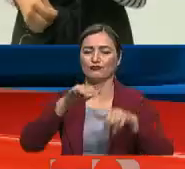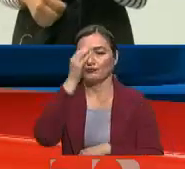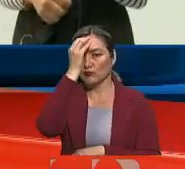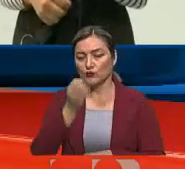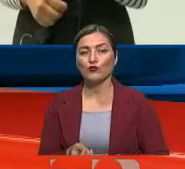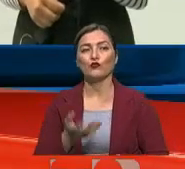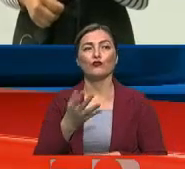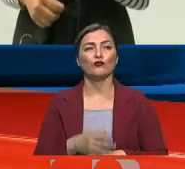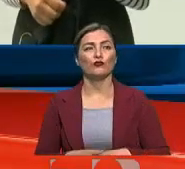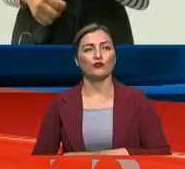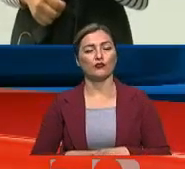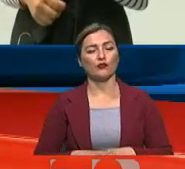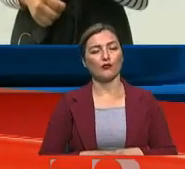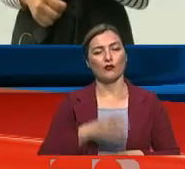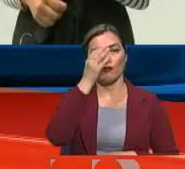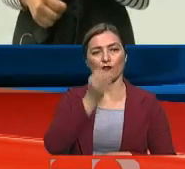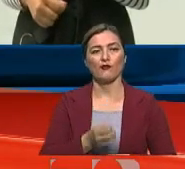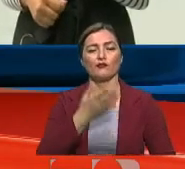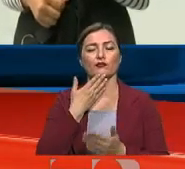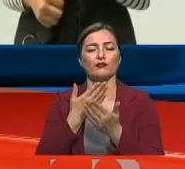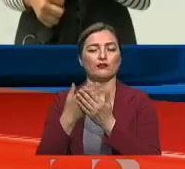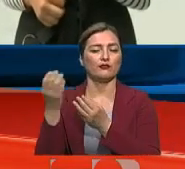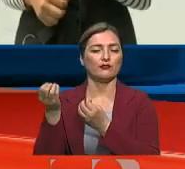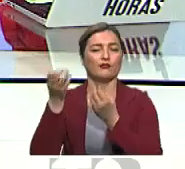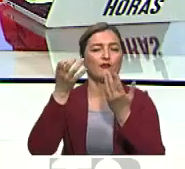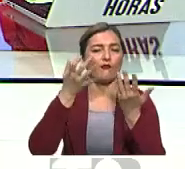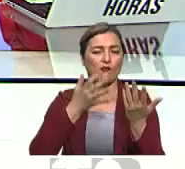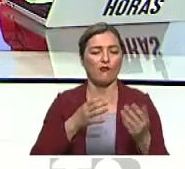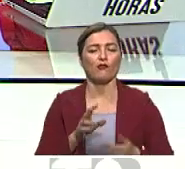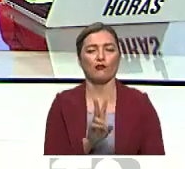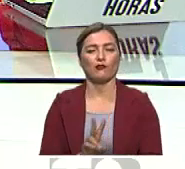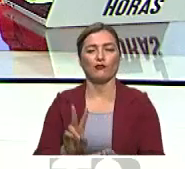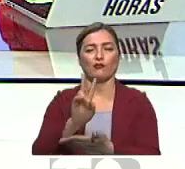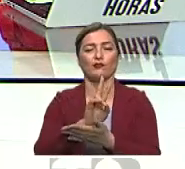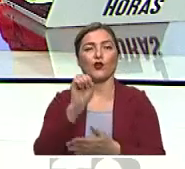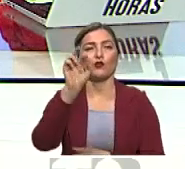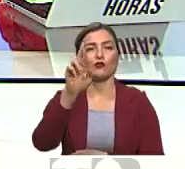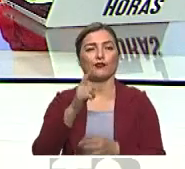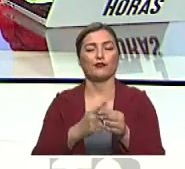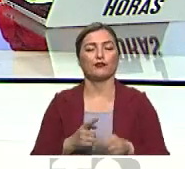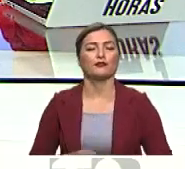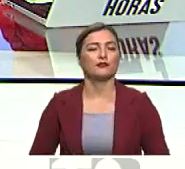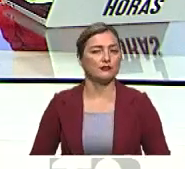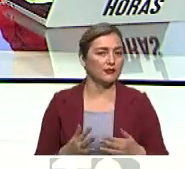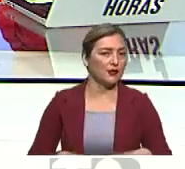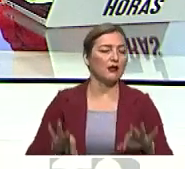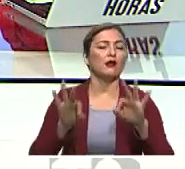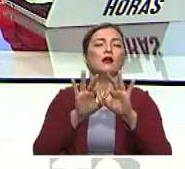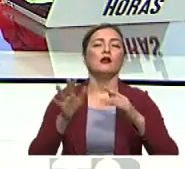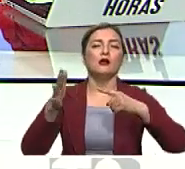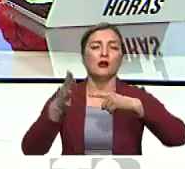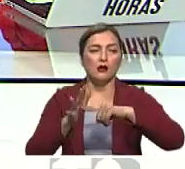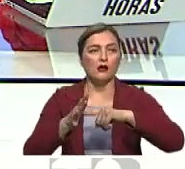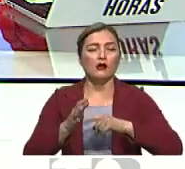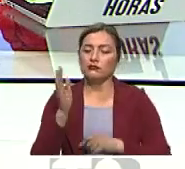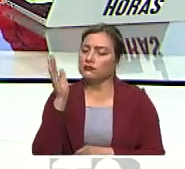Buenos días. Buenos días, Fer. Muchísimas gracias por tu reporte desde la Villaflor, en el sur de Quito. Importante esta feria porque